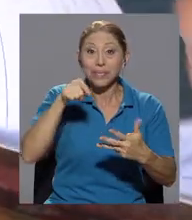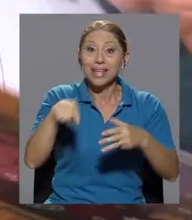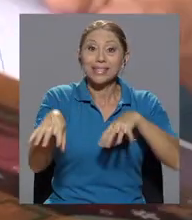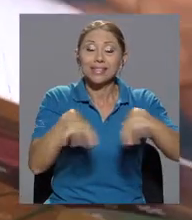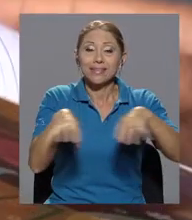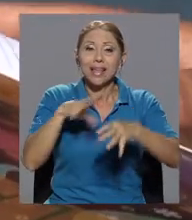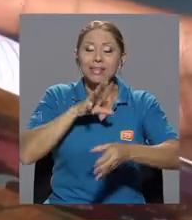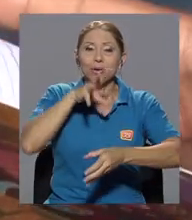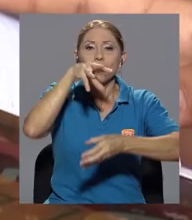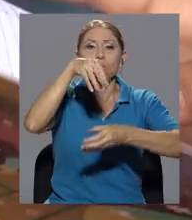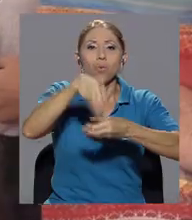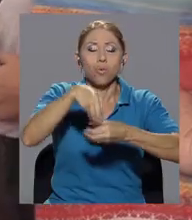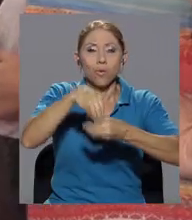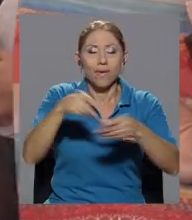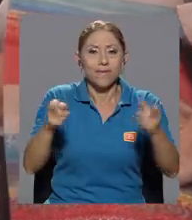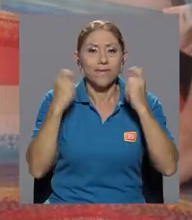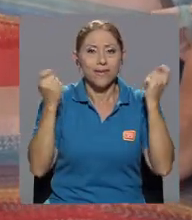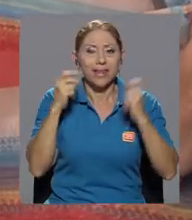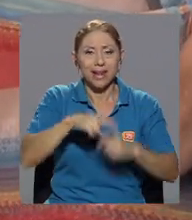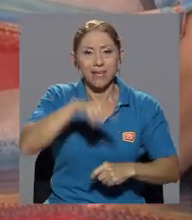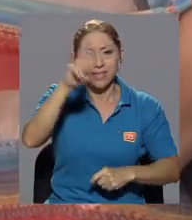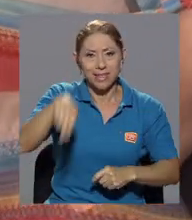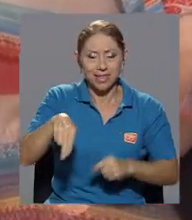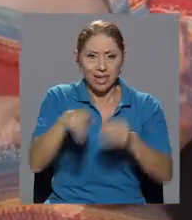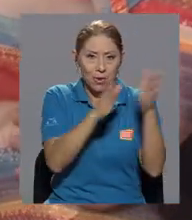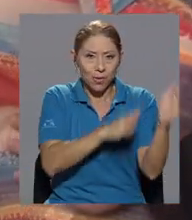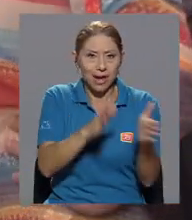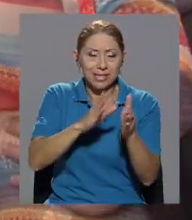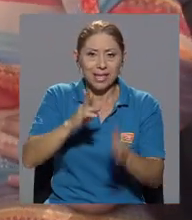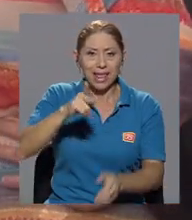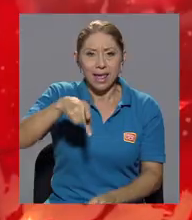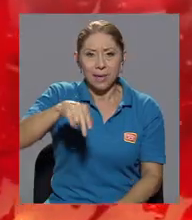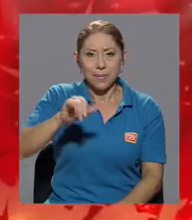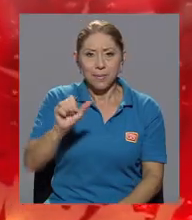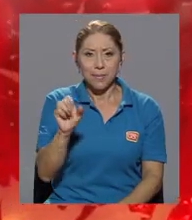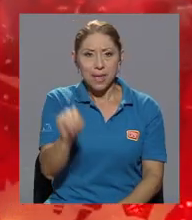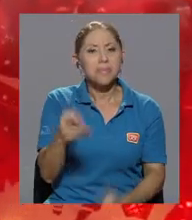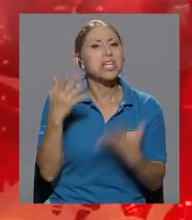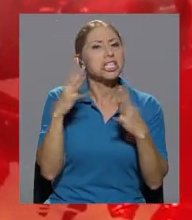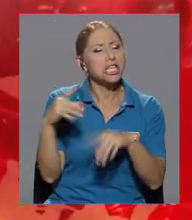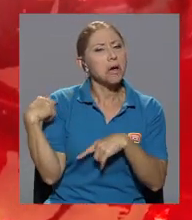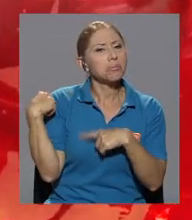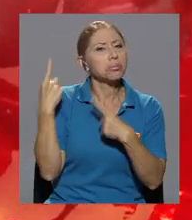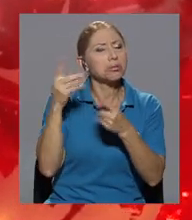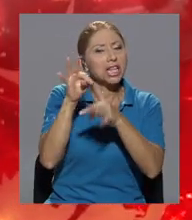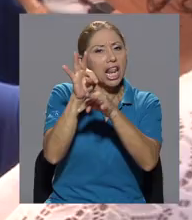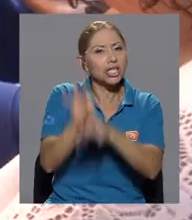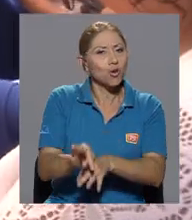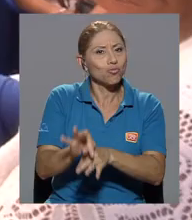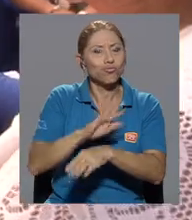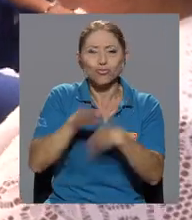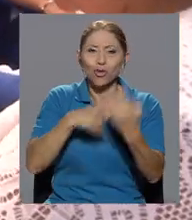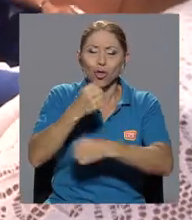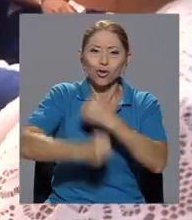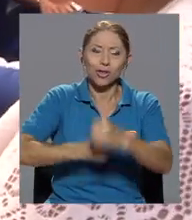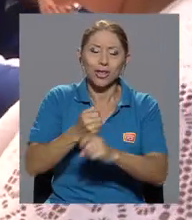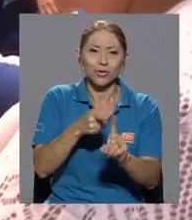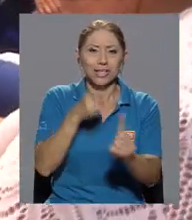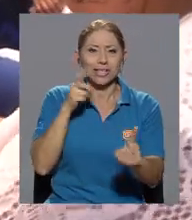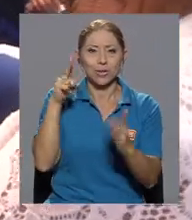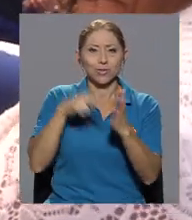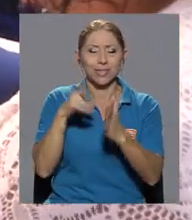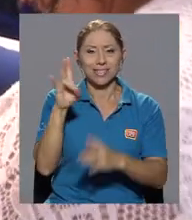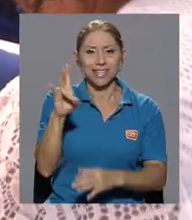formaron parte de una edición más de la Feria Navideña, organizada por el PIAM y que se ha vuelto una tradición llevarla a cabo todos los años desde el